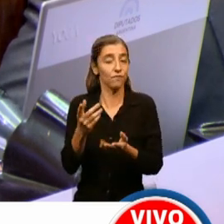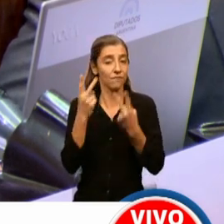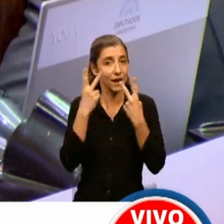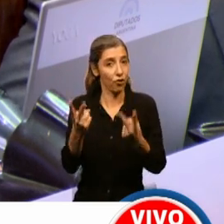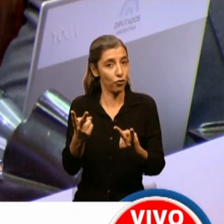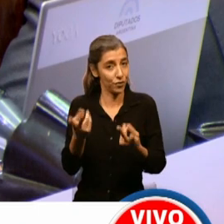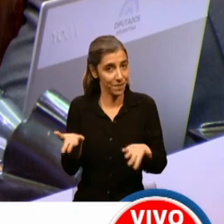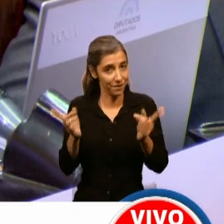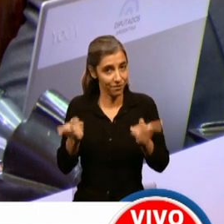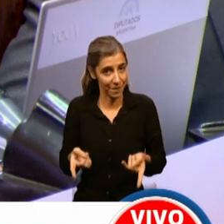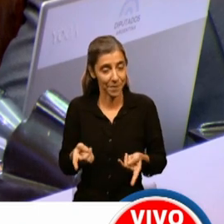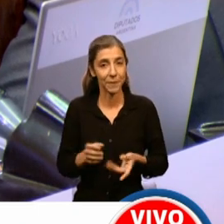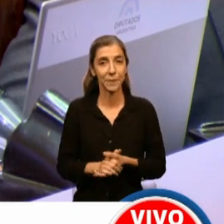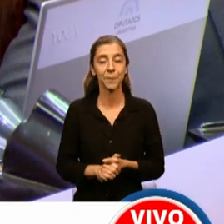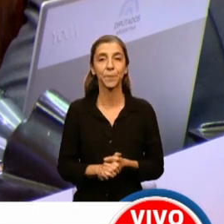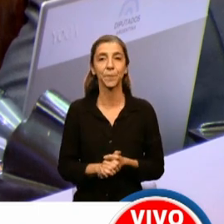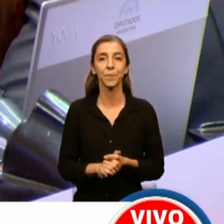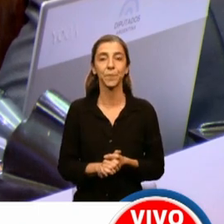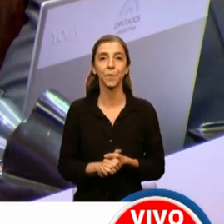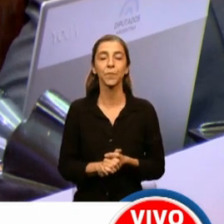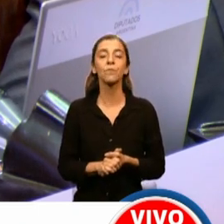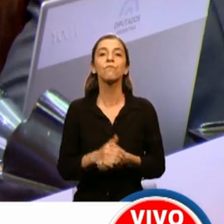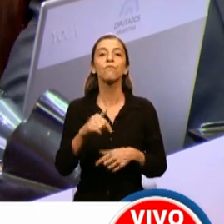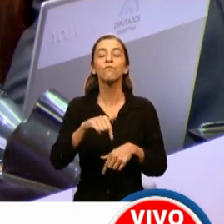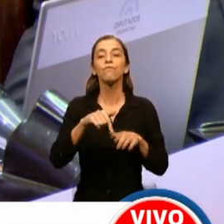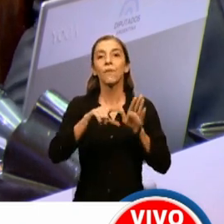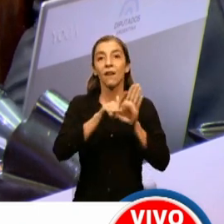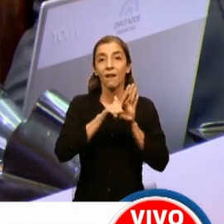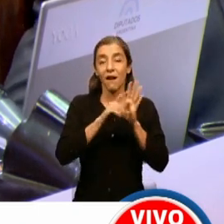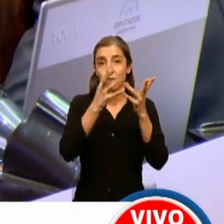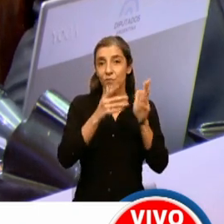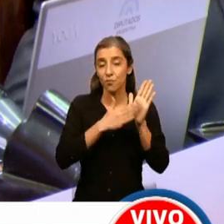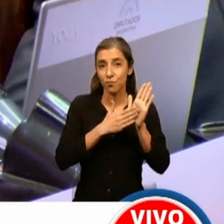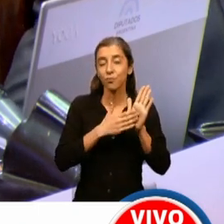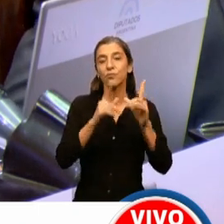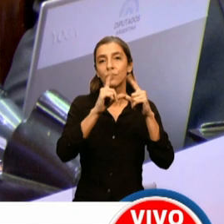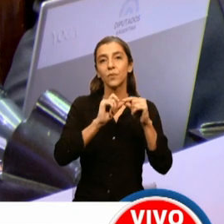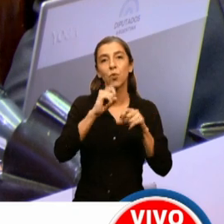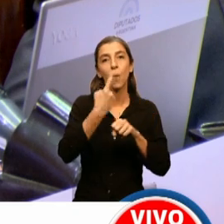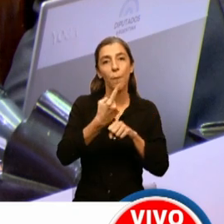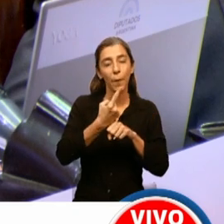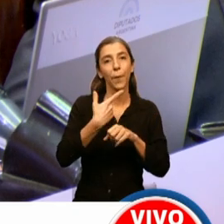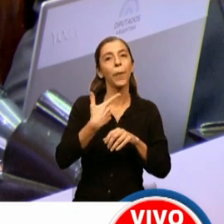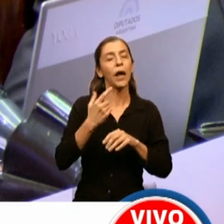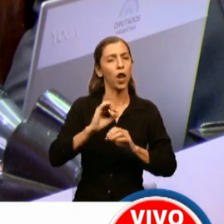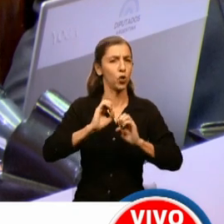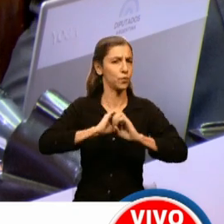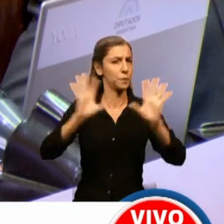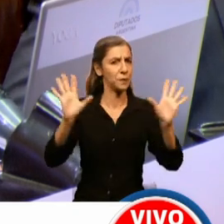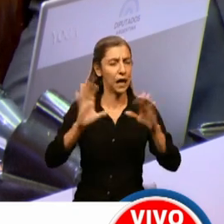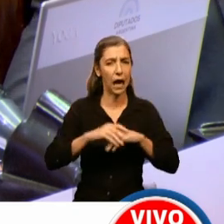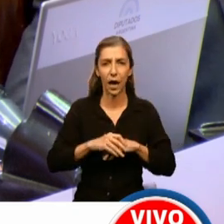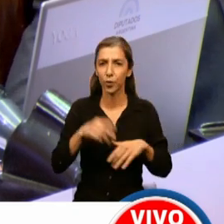el objeto está claramente identificado en el artículo primero que con estas acciones positivas lo que busca es